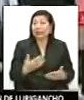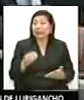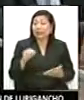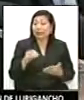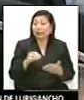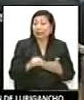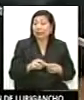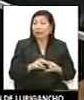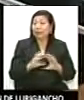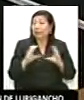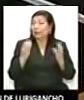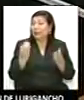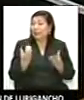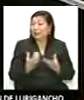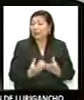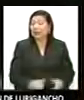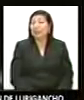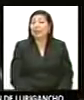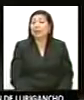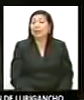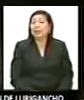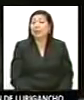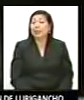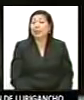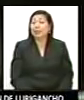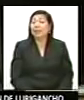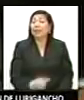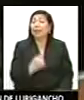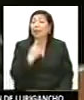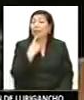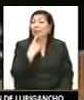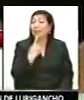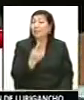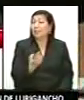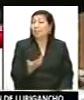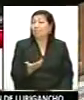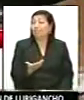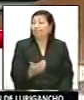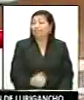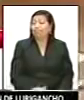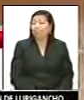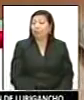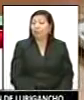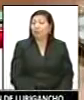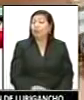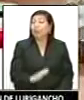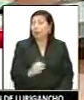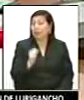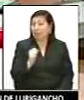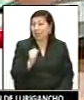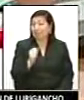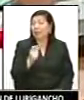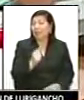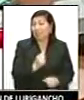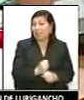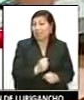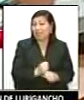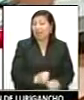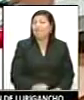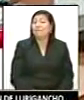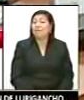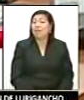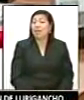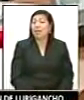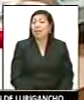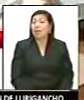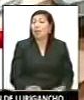en el Pleno del Congreso. Solamente reiterar que son derechos de carácter laboral